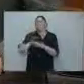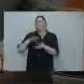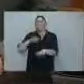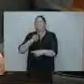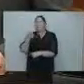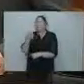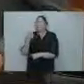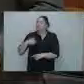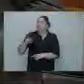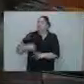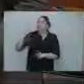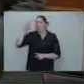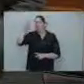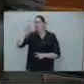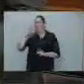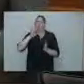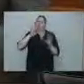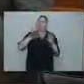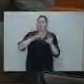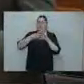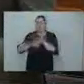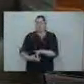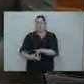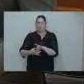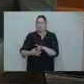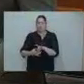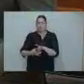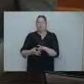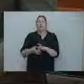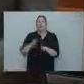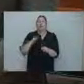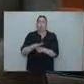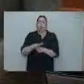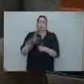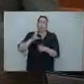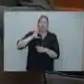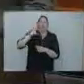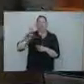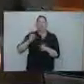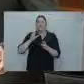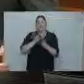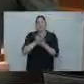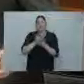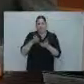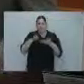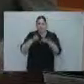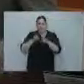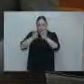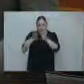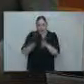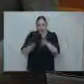una preocupación por lo que estaba pasando en el ámbito de la dependencia, con los servicios de atención domiciliaria y